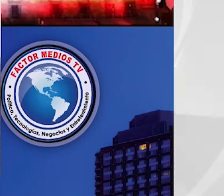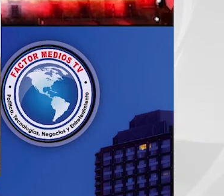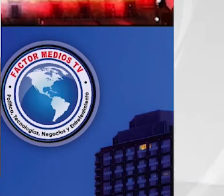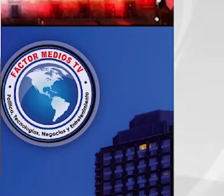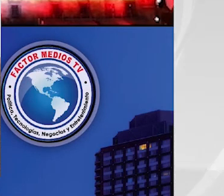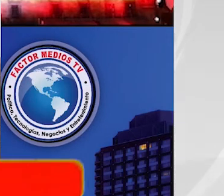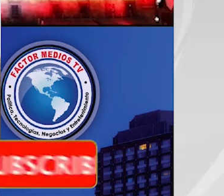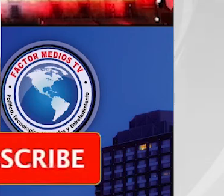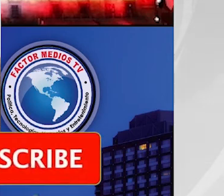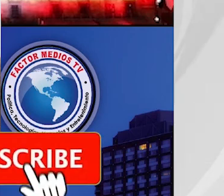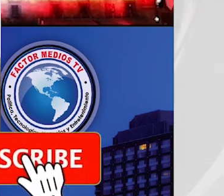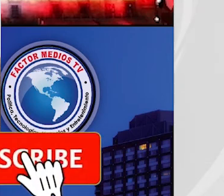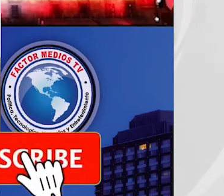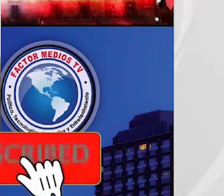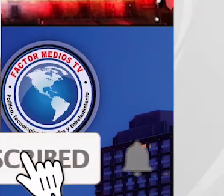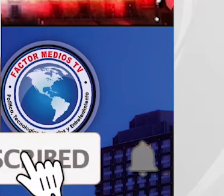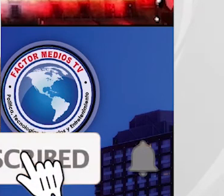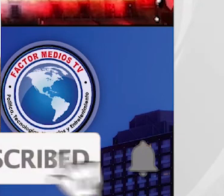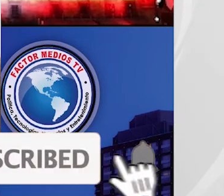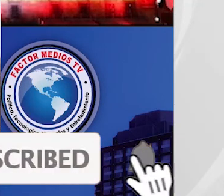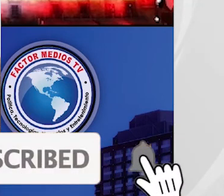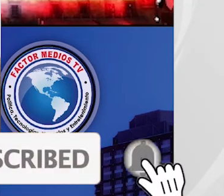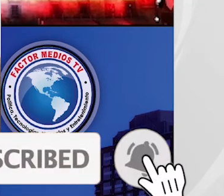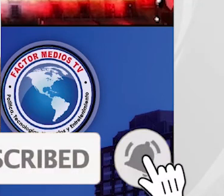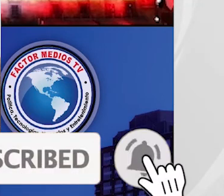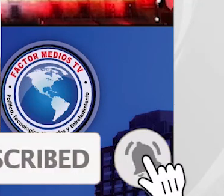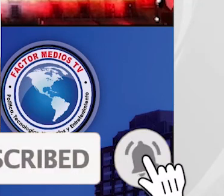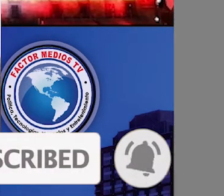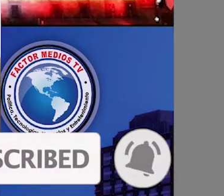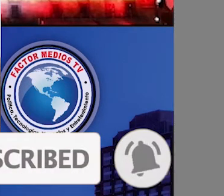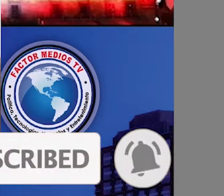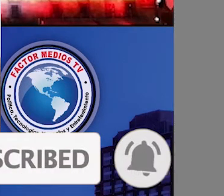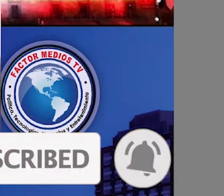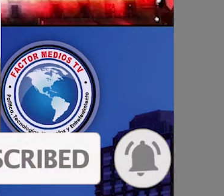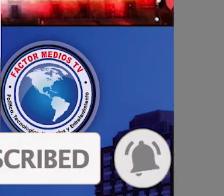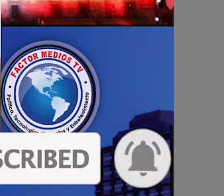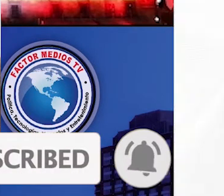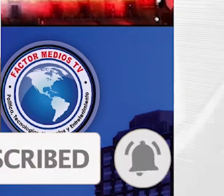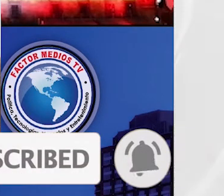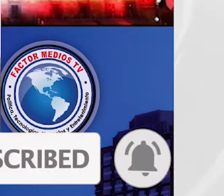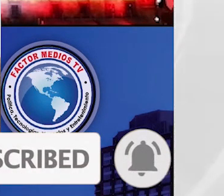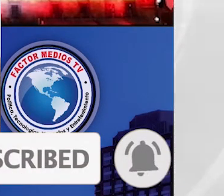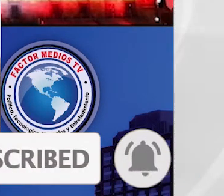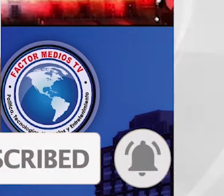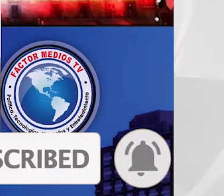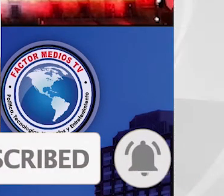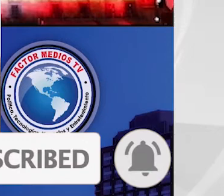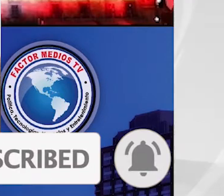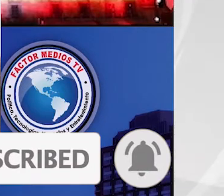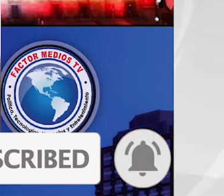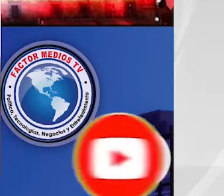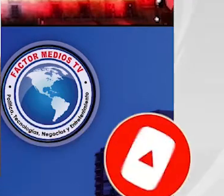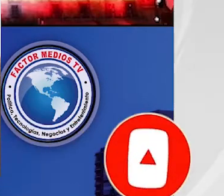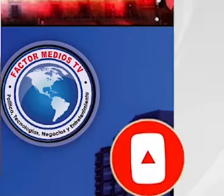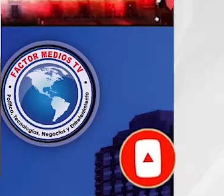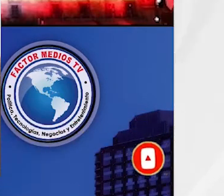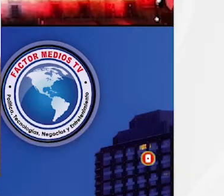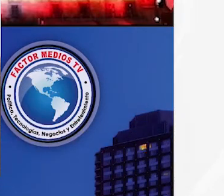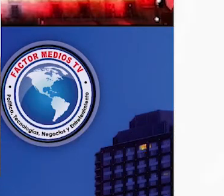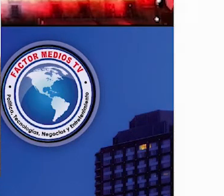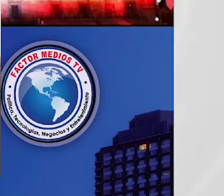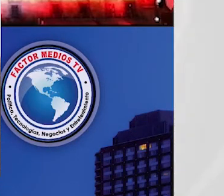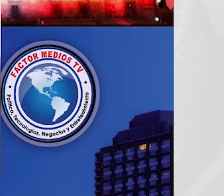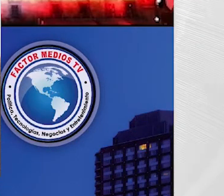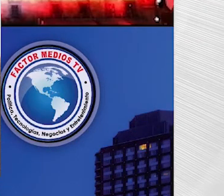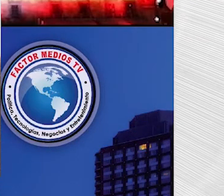TV también, en el Twitter, en el Instagram, y háganme clic en la campanita en el canal